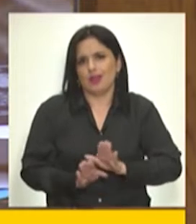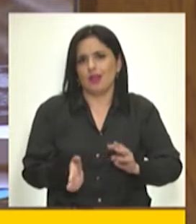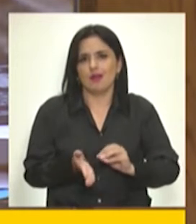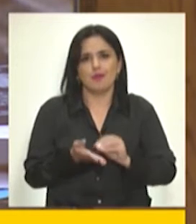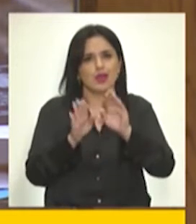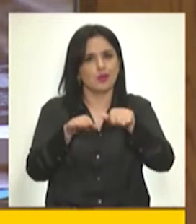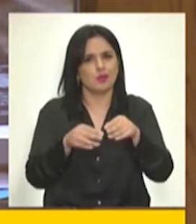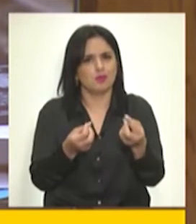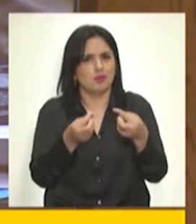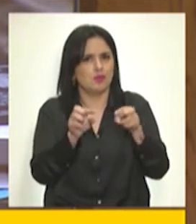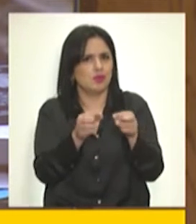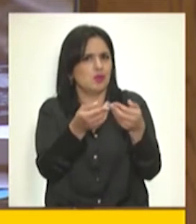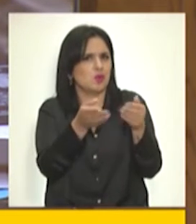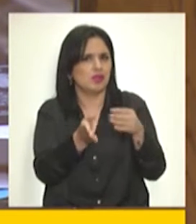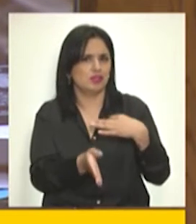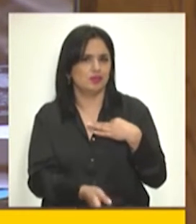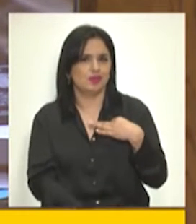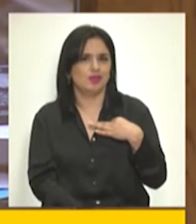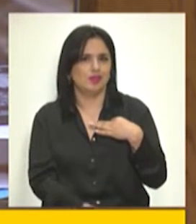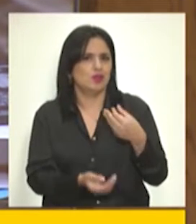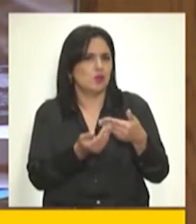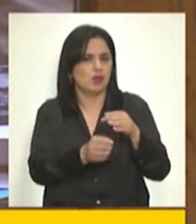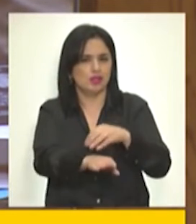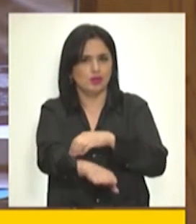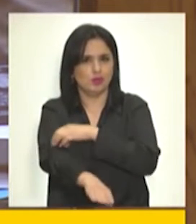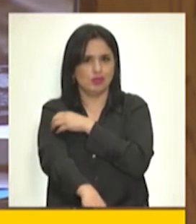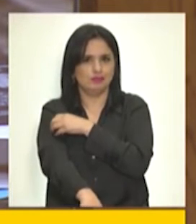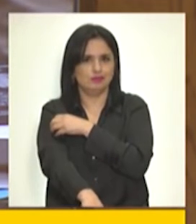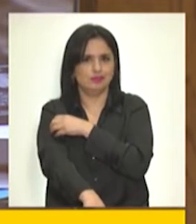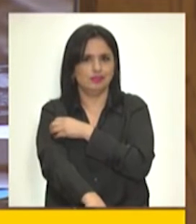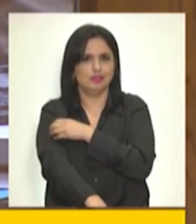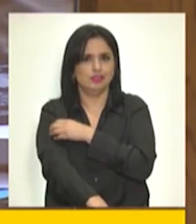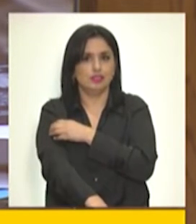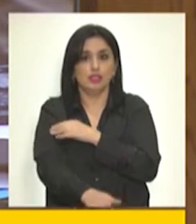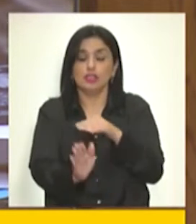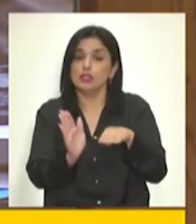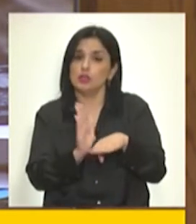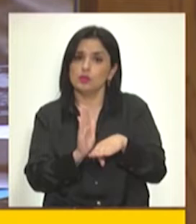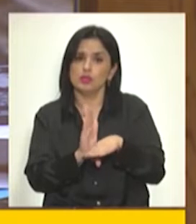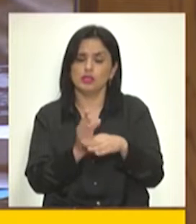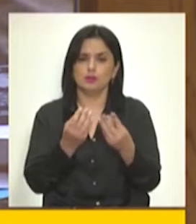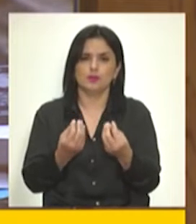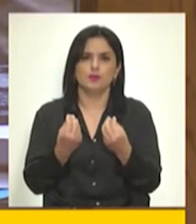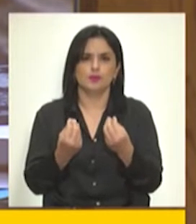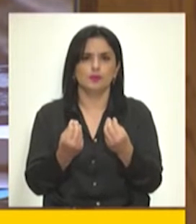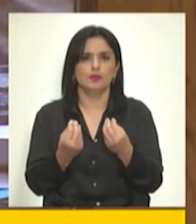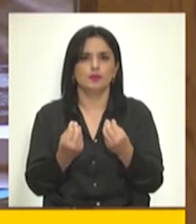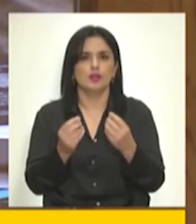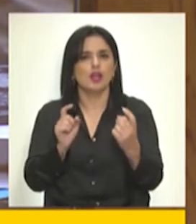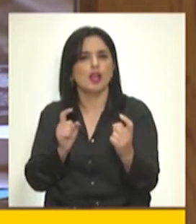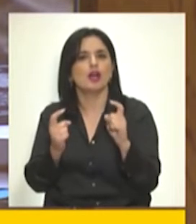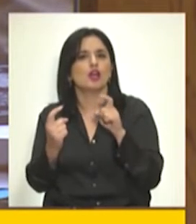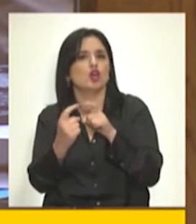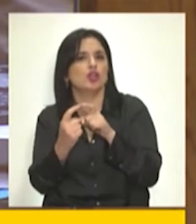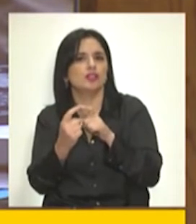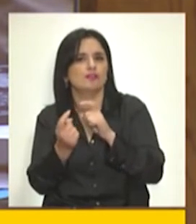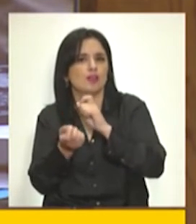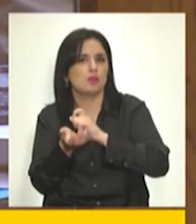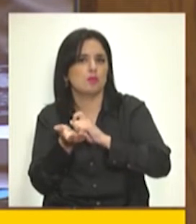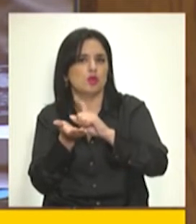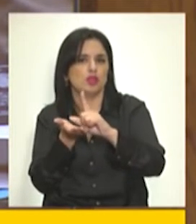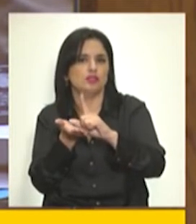cualquier otro ciudadano en cualquier otro Rincón y en ello lo mínimo obviamente la conectividad y el progreso que legítimamente